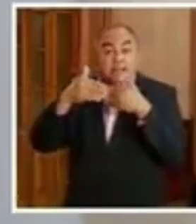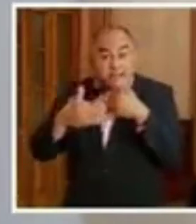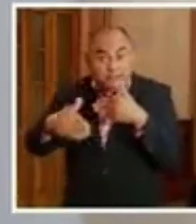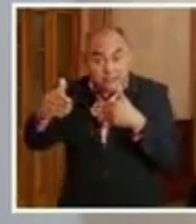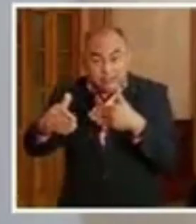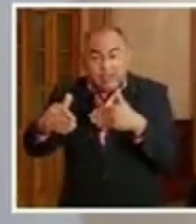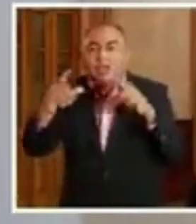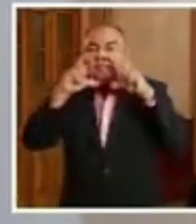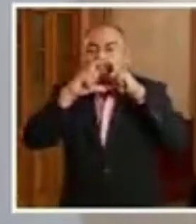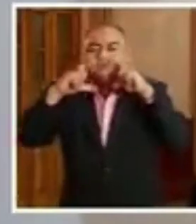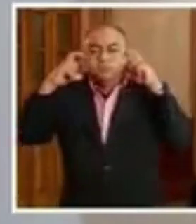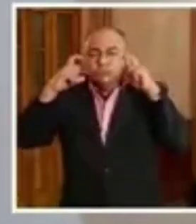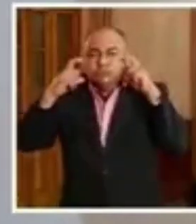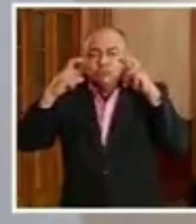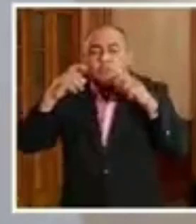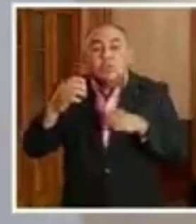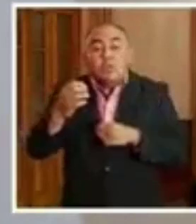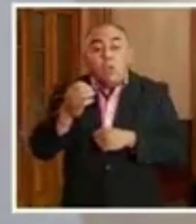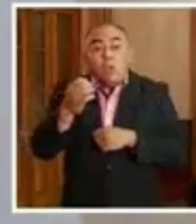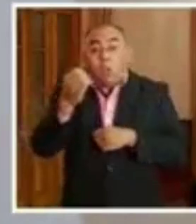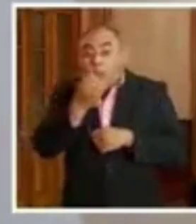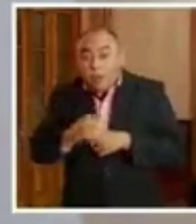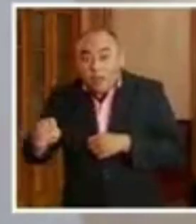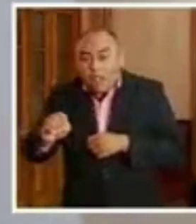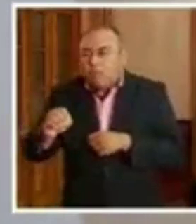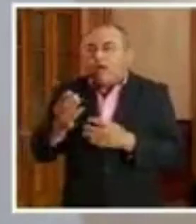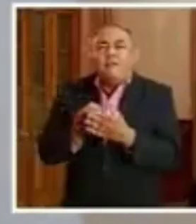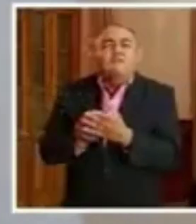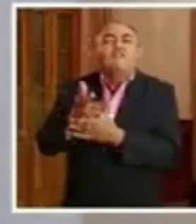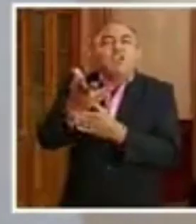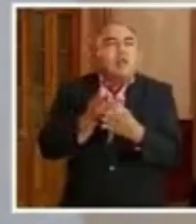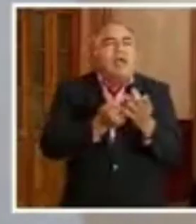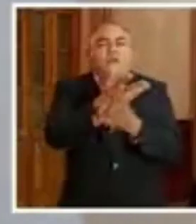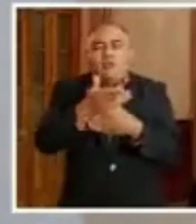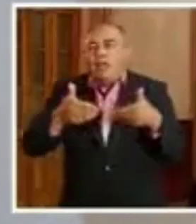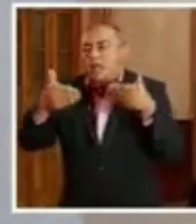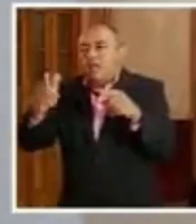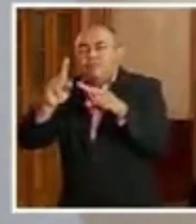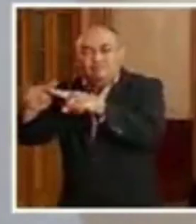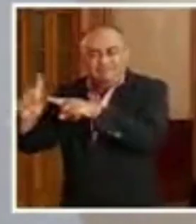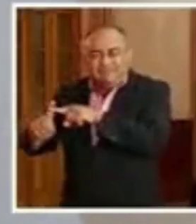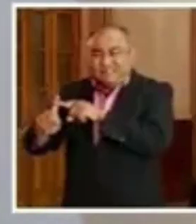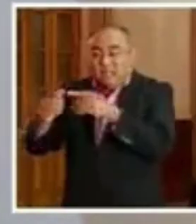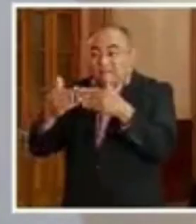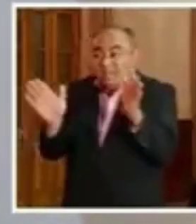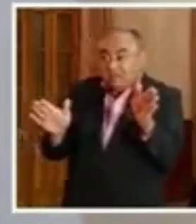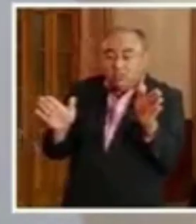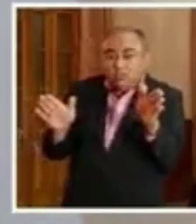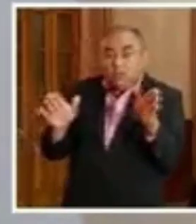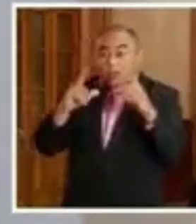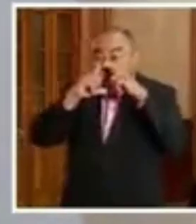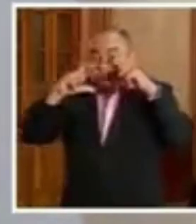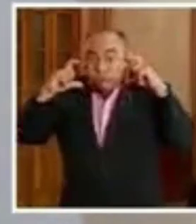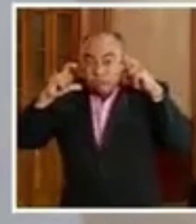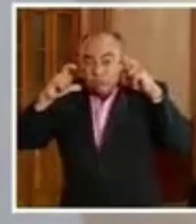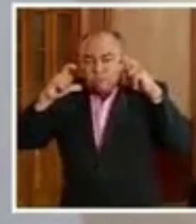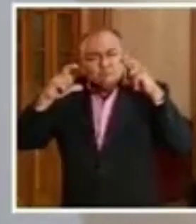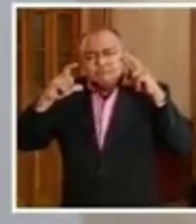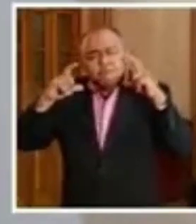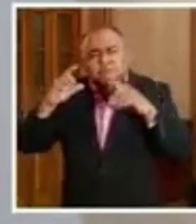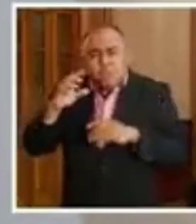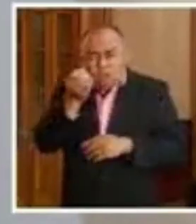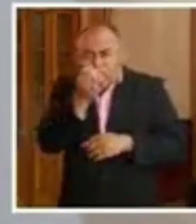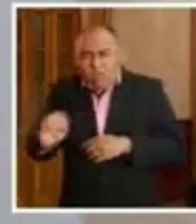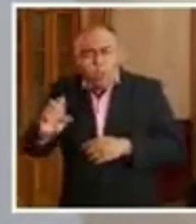uso de cubrebocas en espacios abiertos. quedará